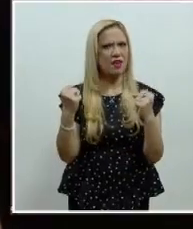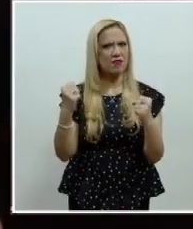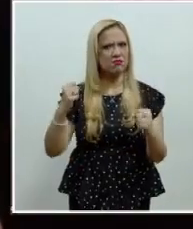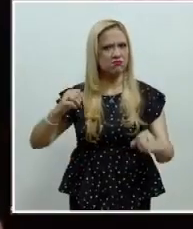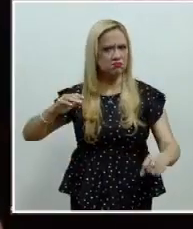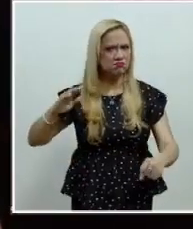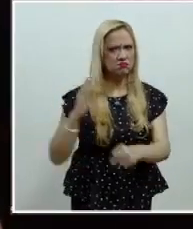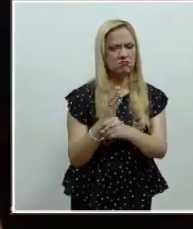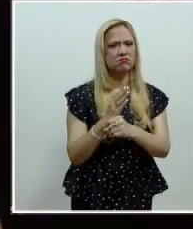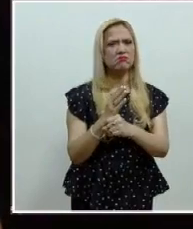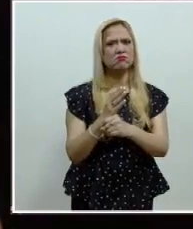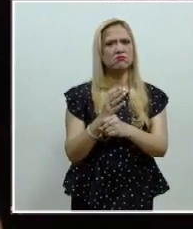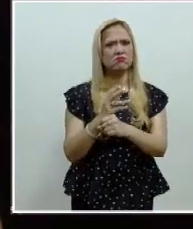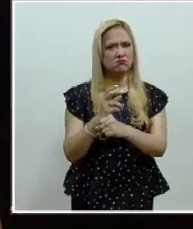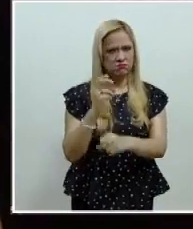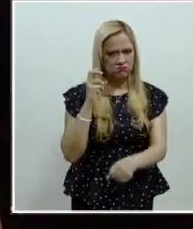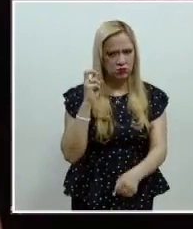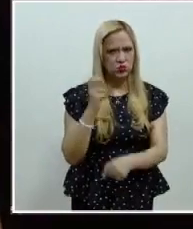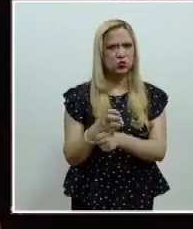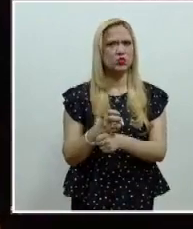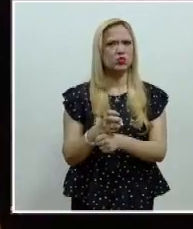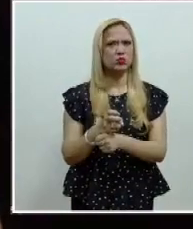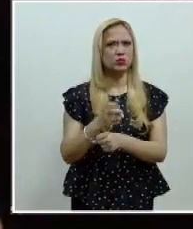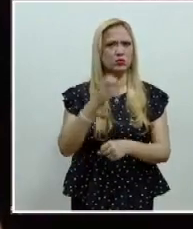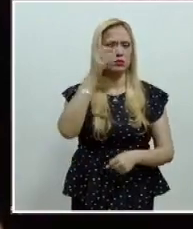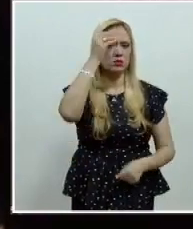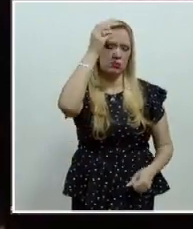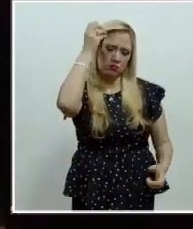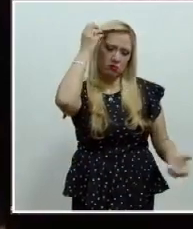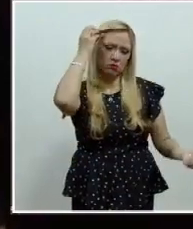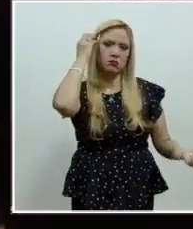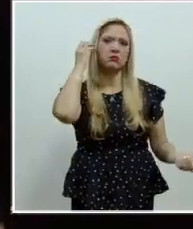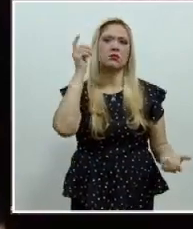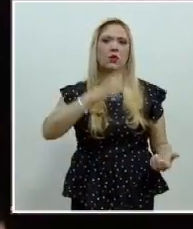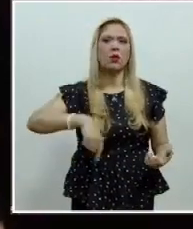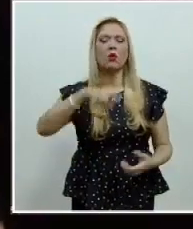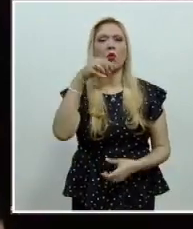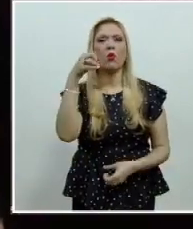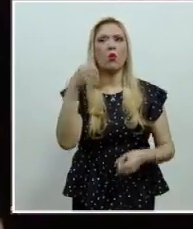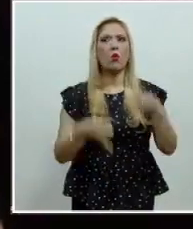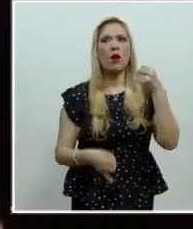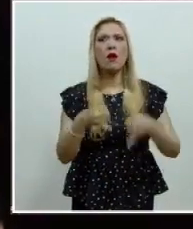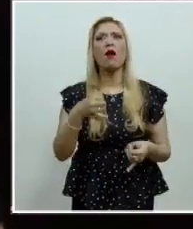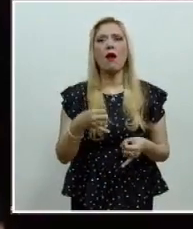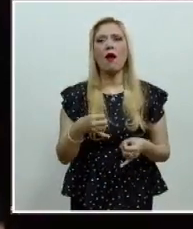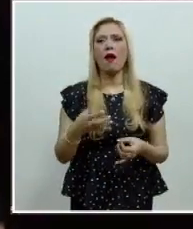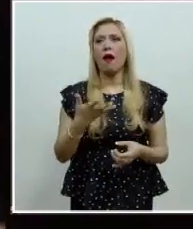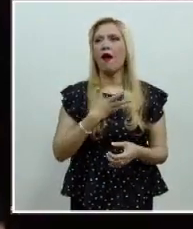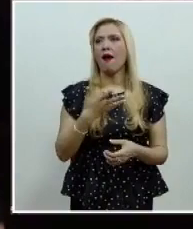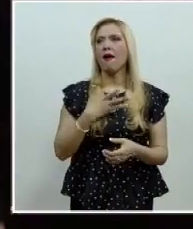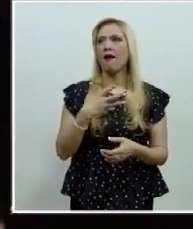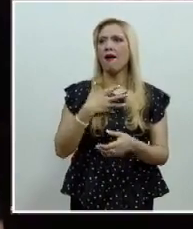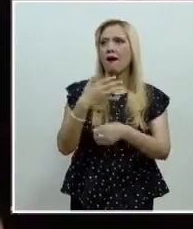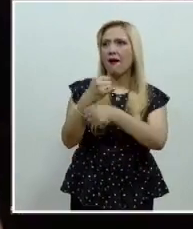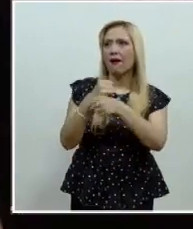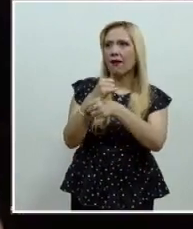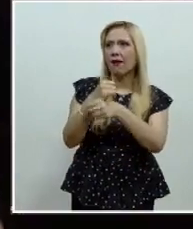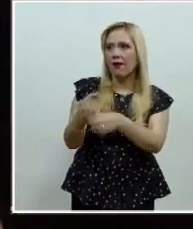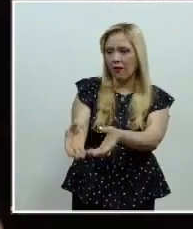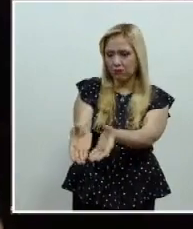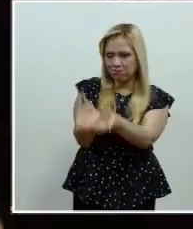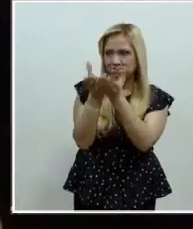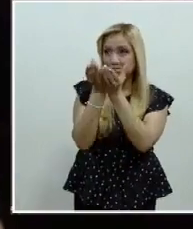manera sólida, ¿sí? Para que los jueces tengan los suficientes elementos para